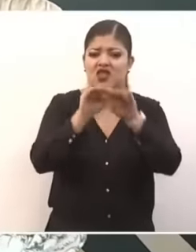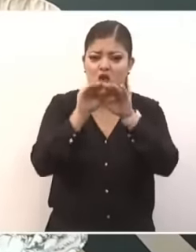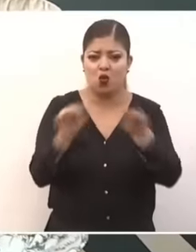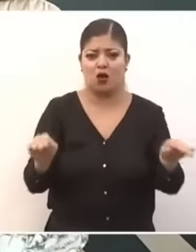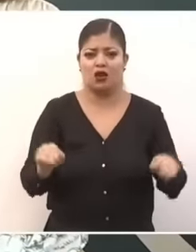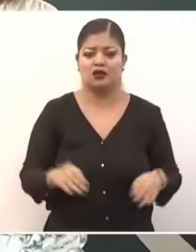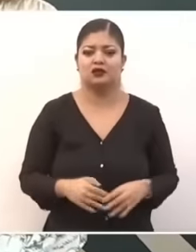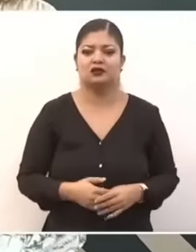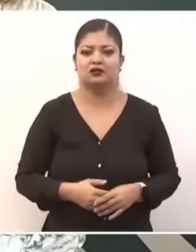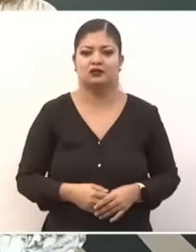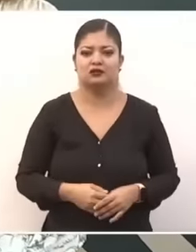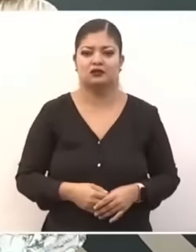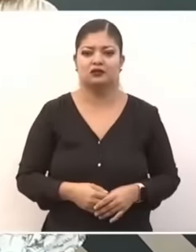iguales.